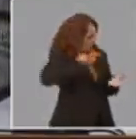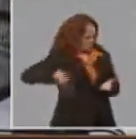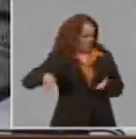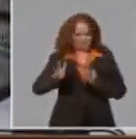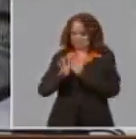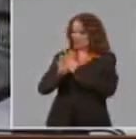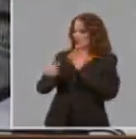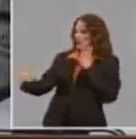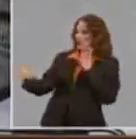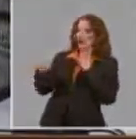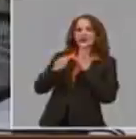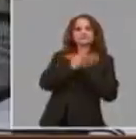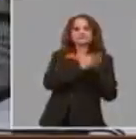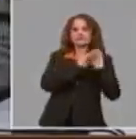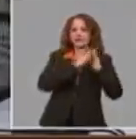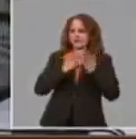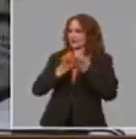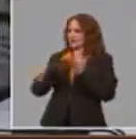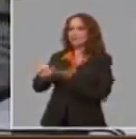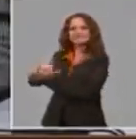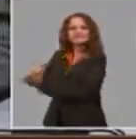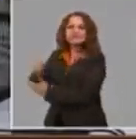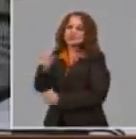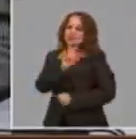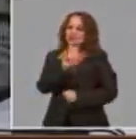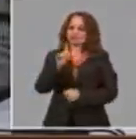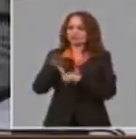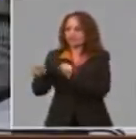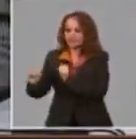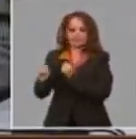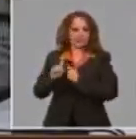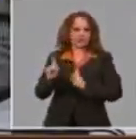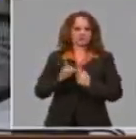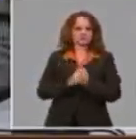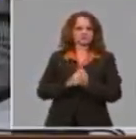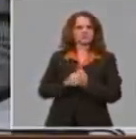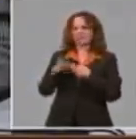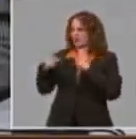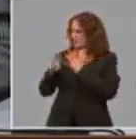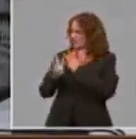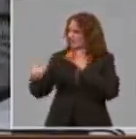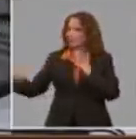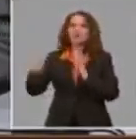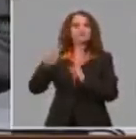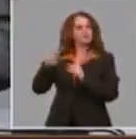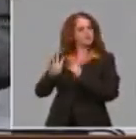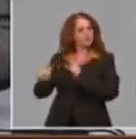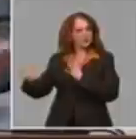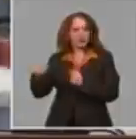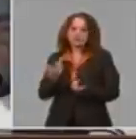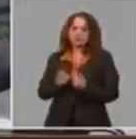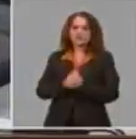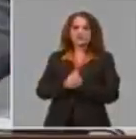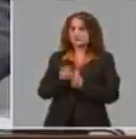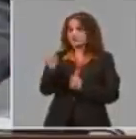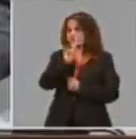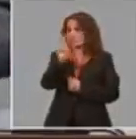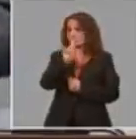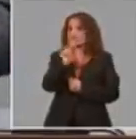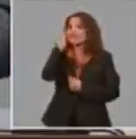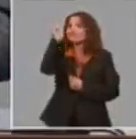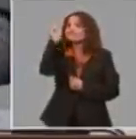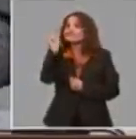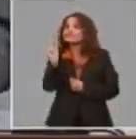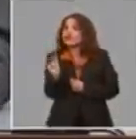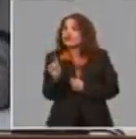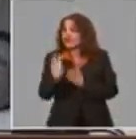y que necesita hacerlo en varias ocasiones si no cuento eso forma parte